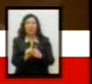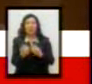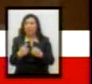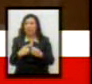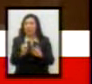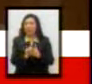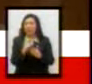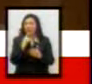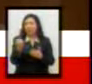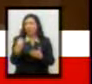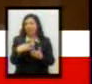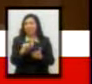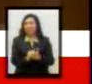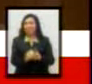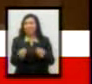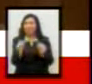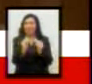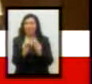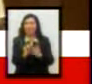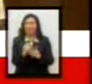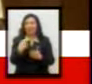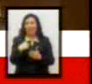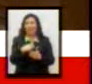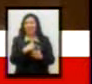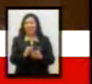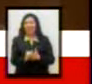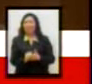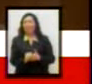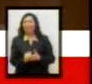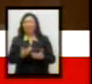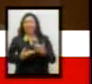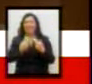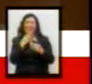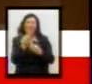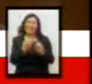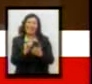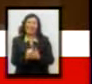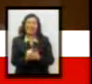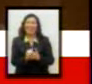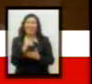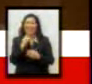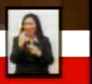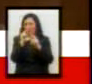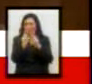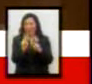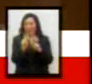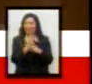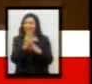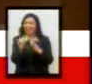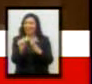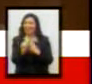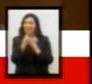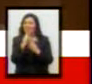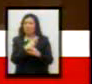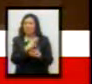intervención del Estado. Obviamente, nosotros consideramos que el presupuesto formulado desde una perspectiva de género será